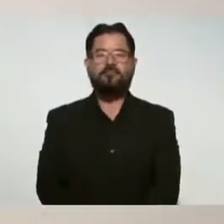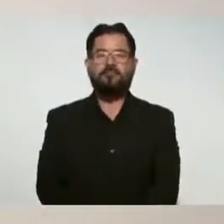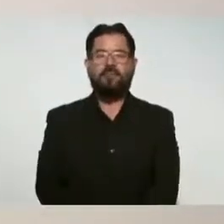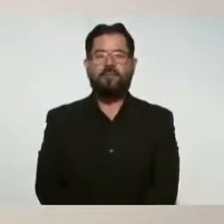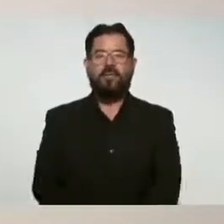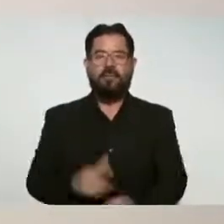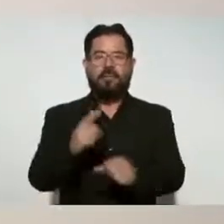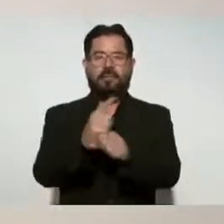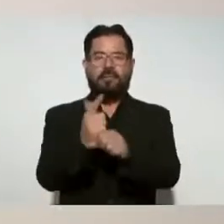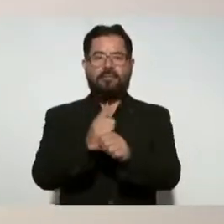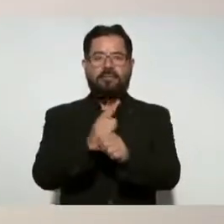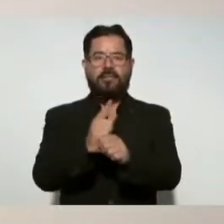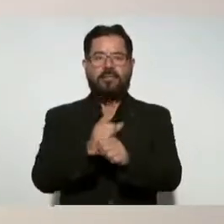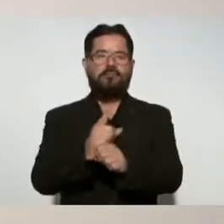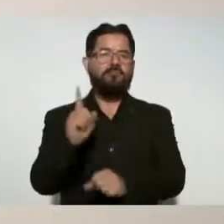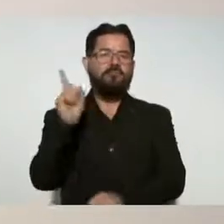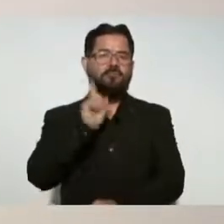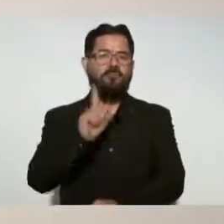Licenciada